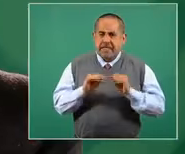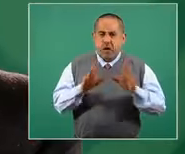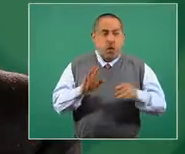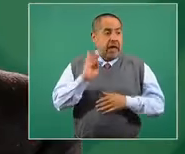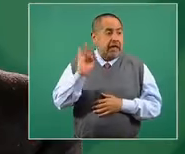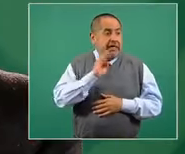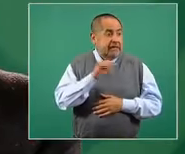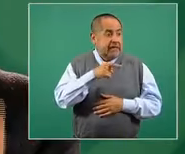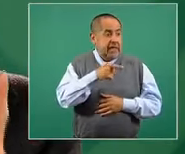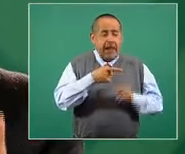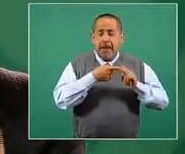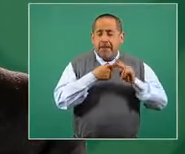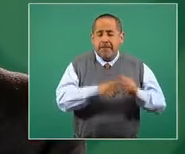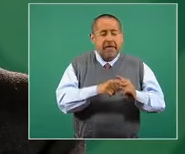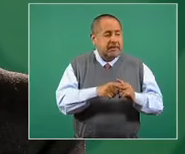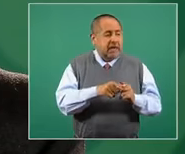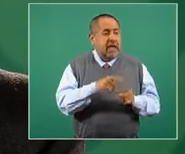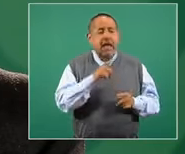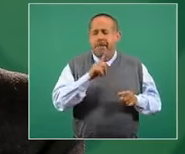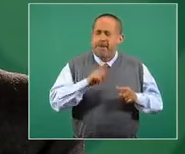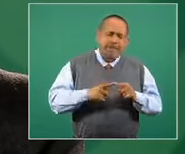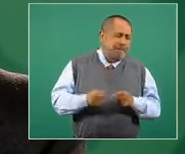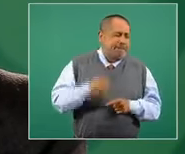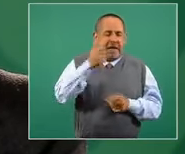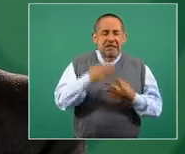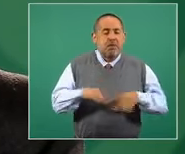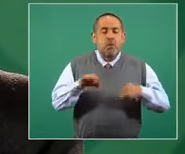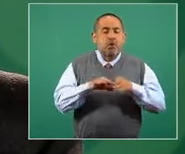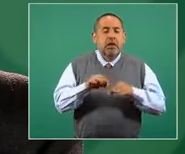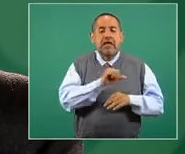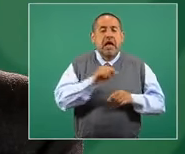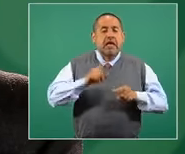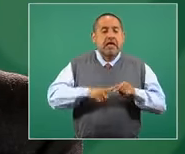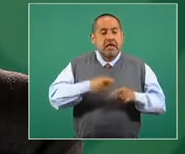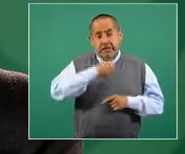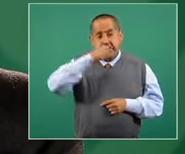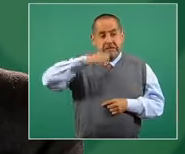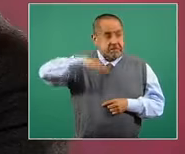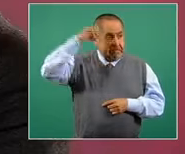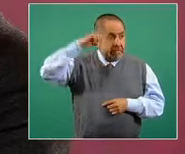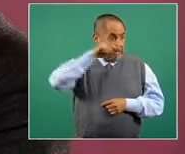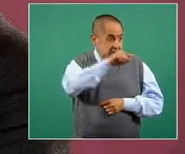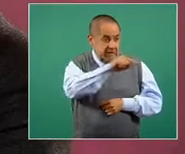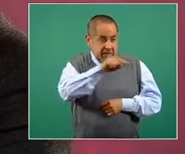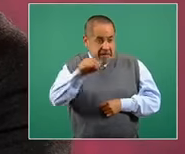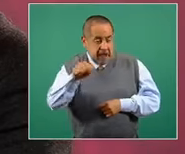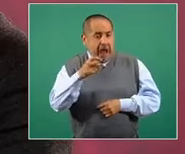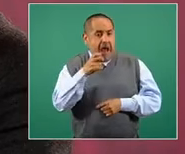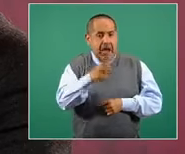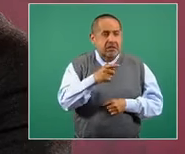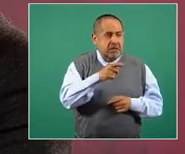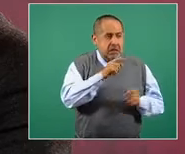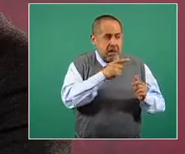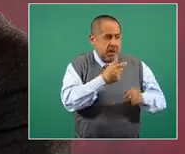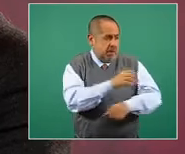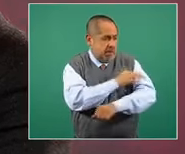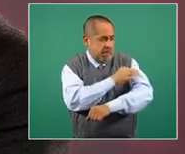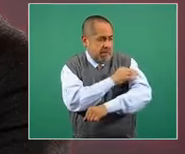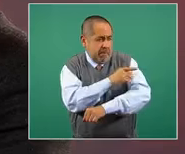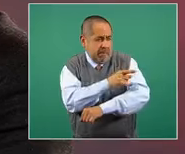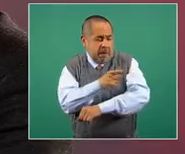vacunar, empezando por el eje 1 de priorización, que son las personas adultas mayores, Cuando lleguemos a 20% de